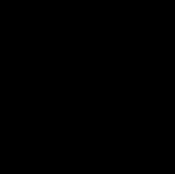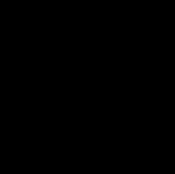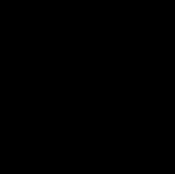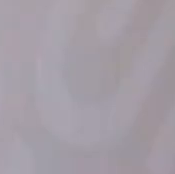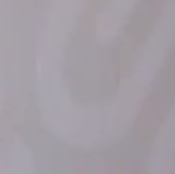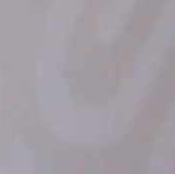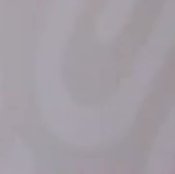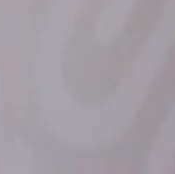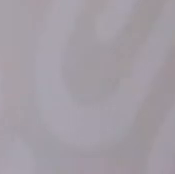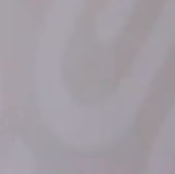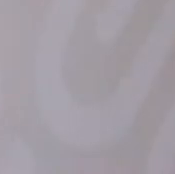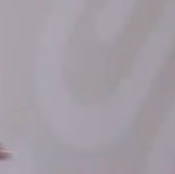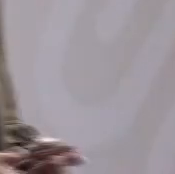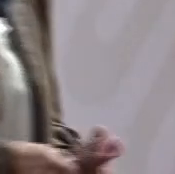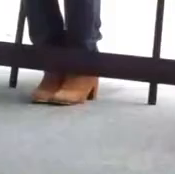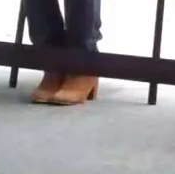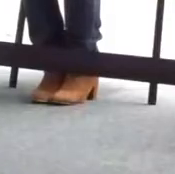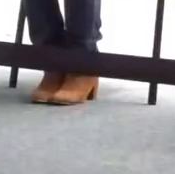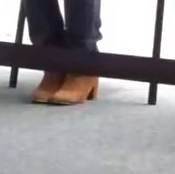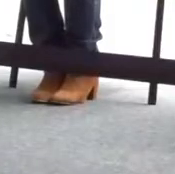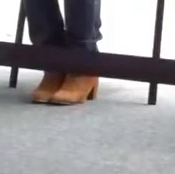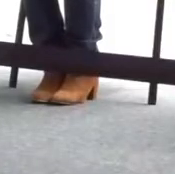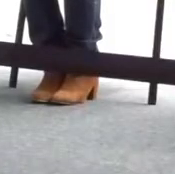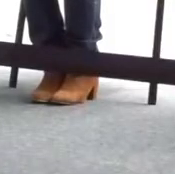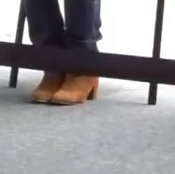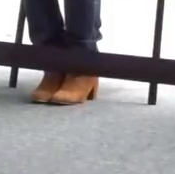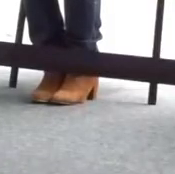navegarlo. Muchas gracias.